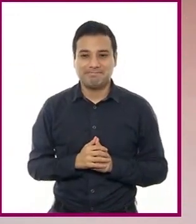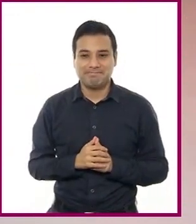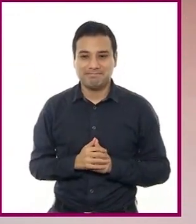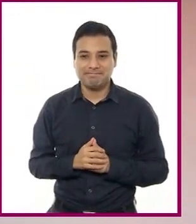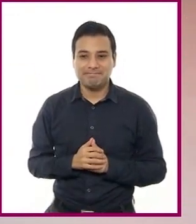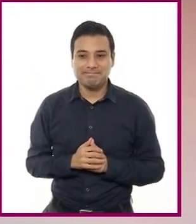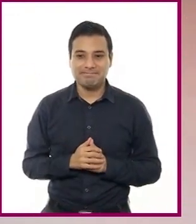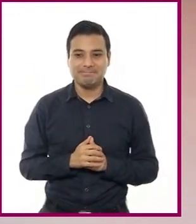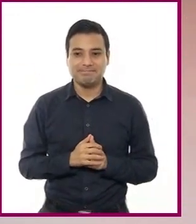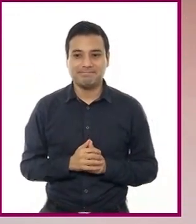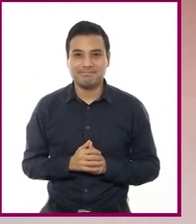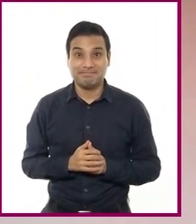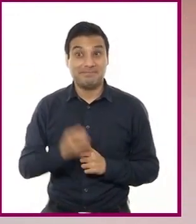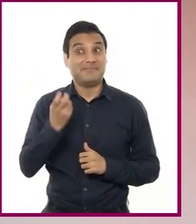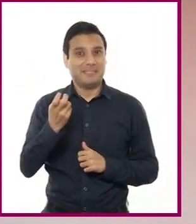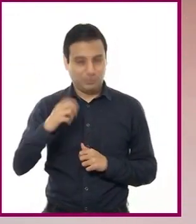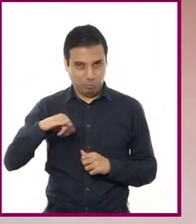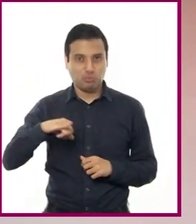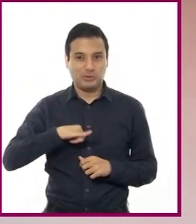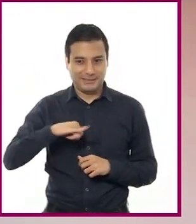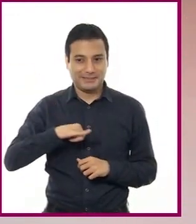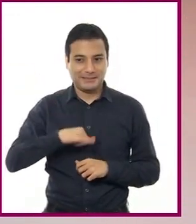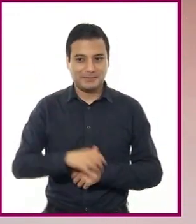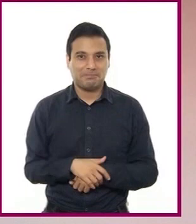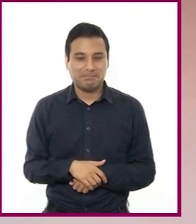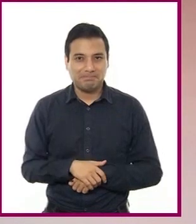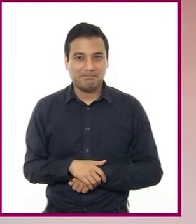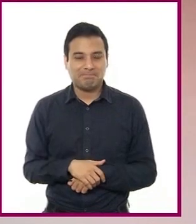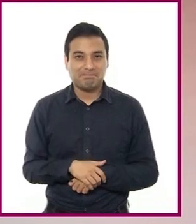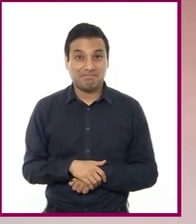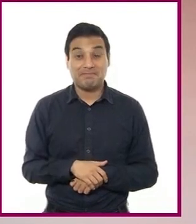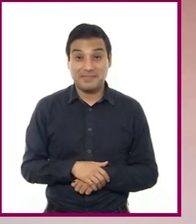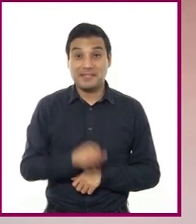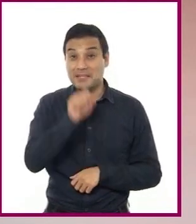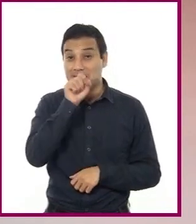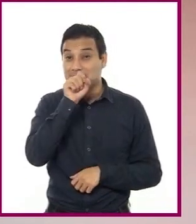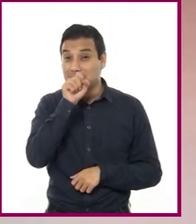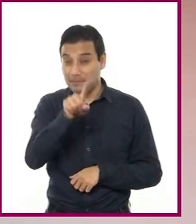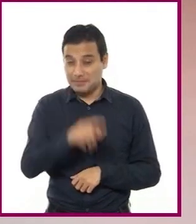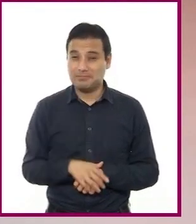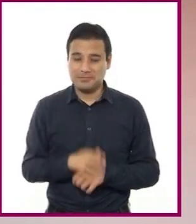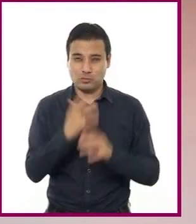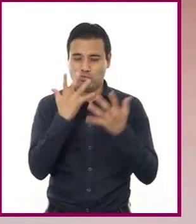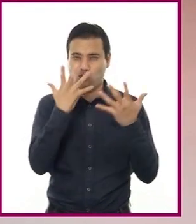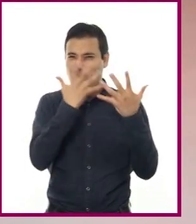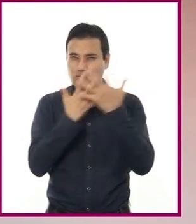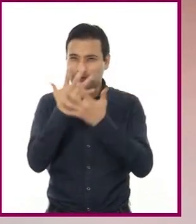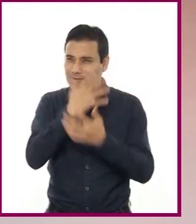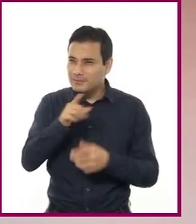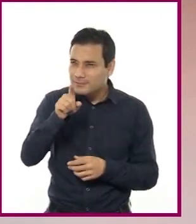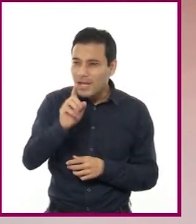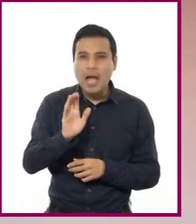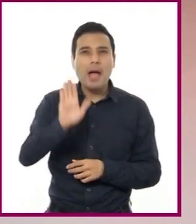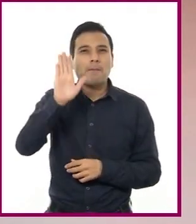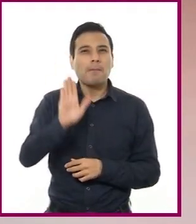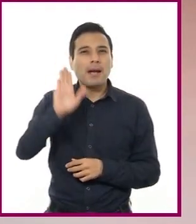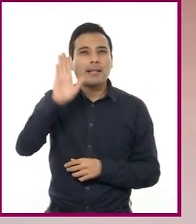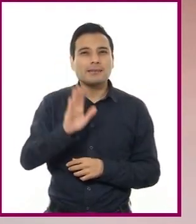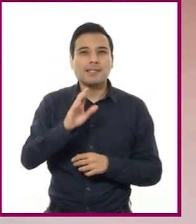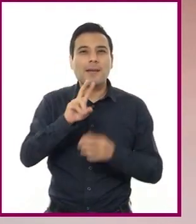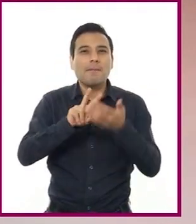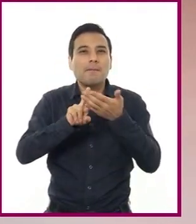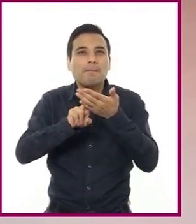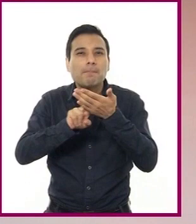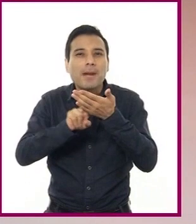Ese es un arco iris muy interesante. Incluso se podría llegar a confundir con una aurora boreal, pero su naturaleza